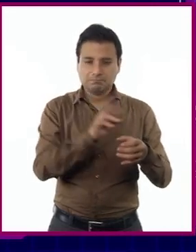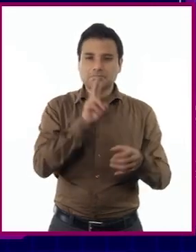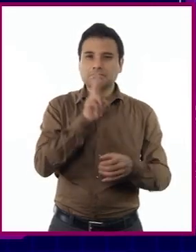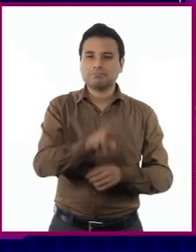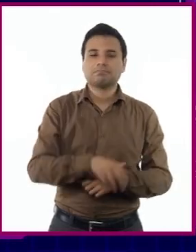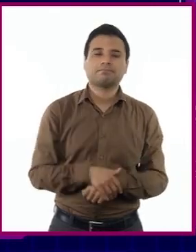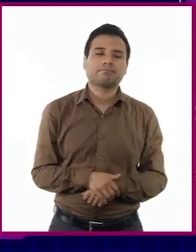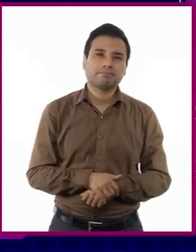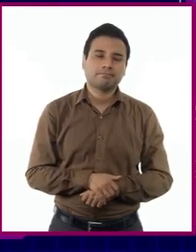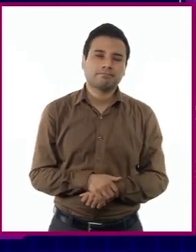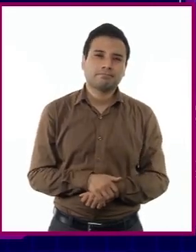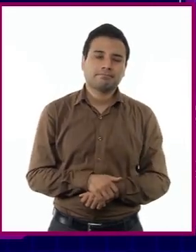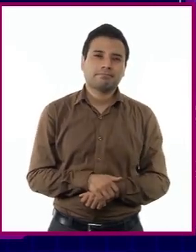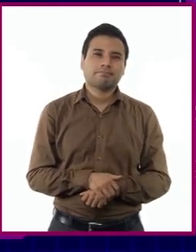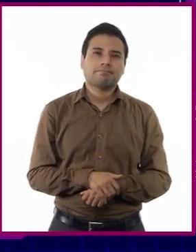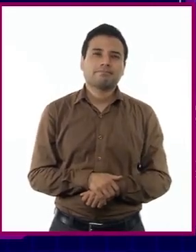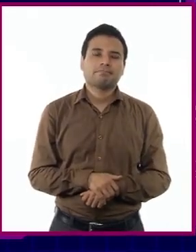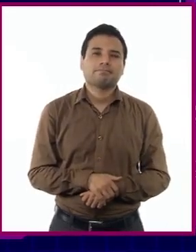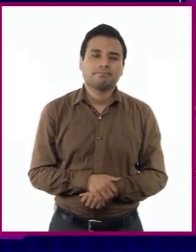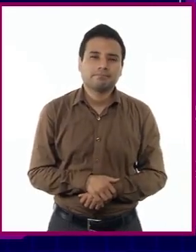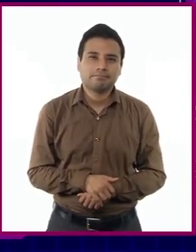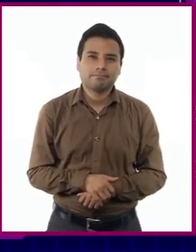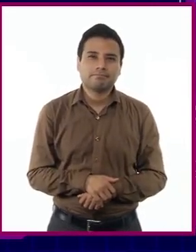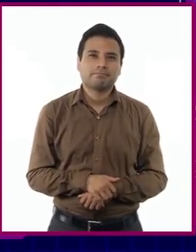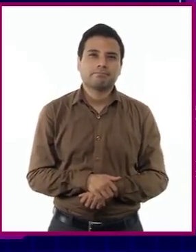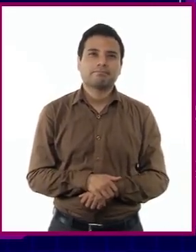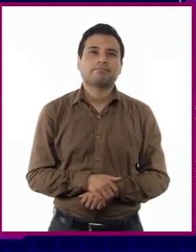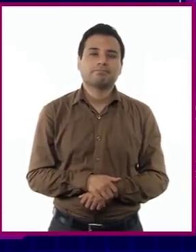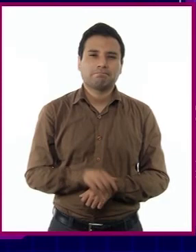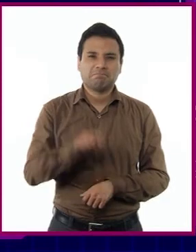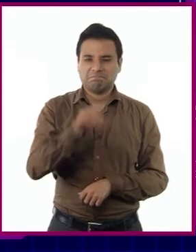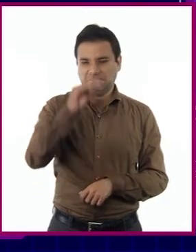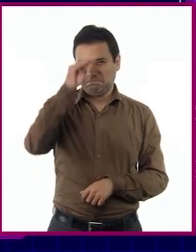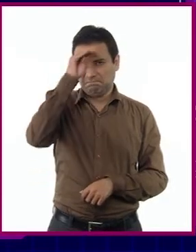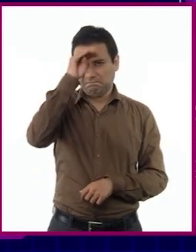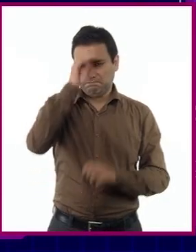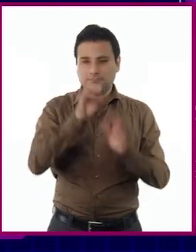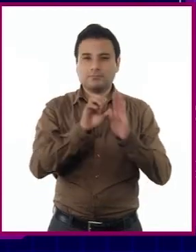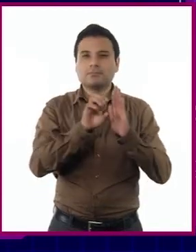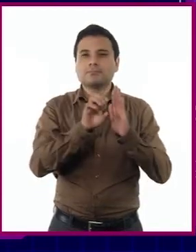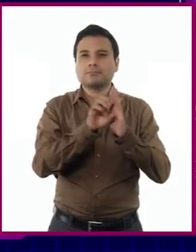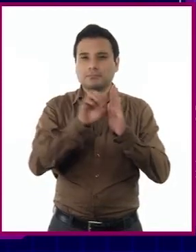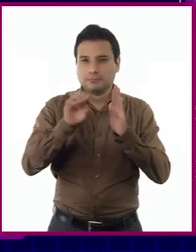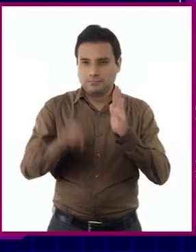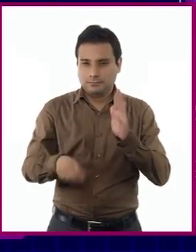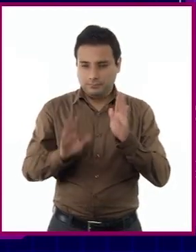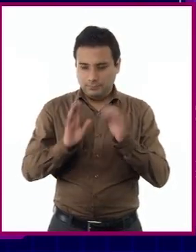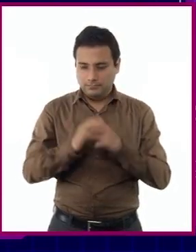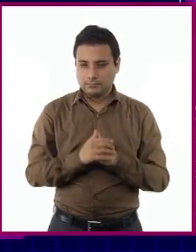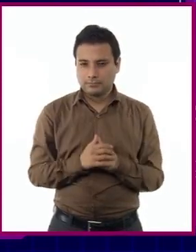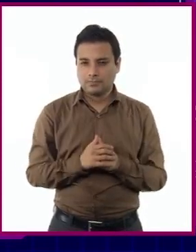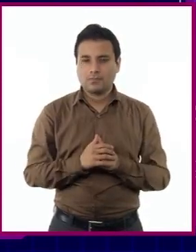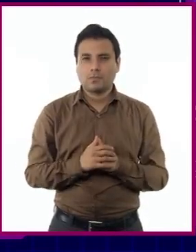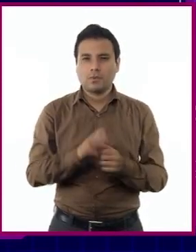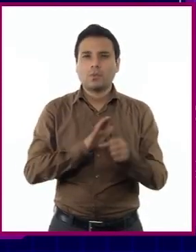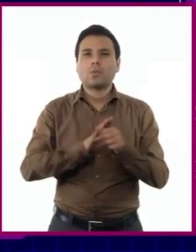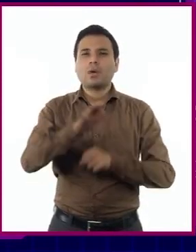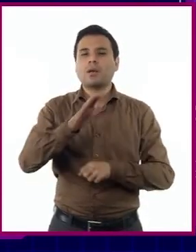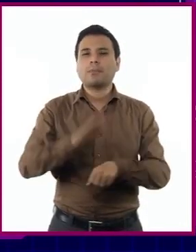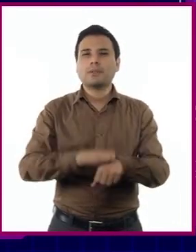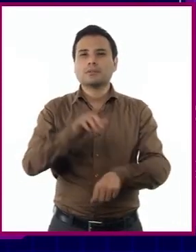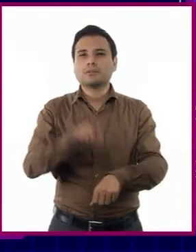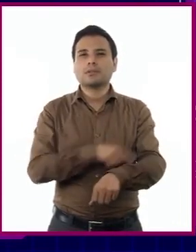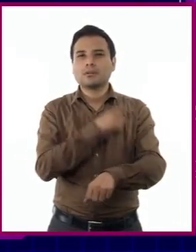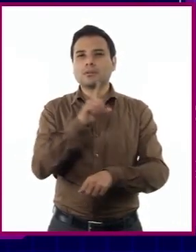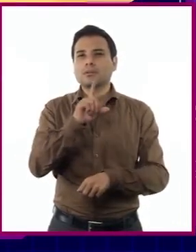anteriores consideren primero el cilindro que se construyó uniendo los lados más largos del rectángulo